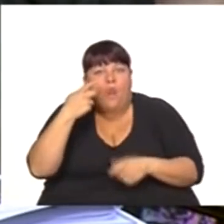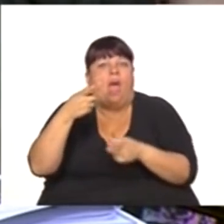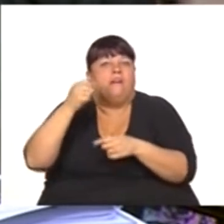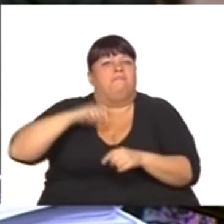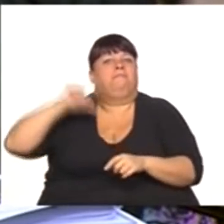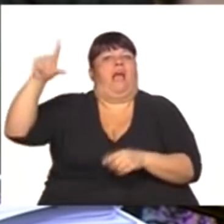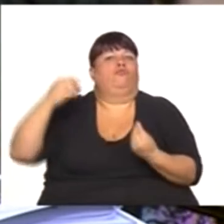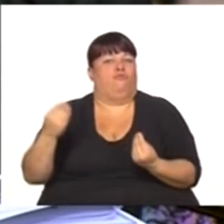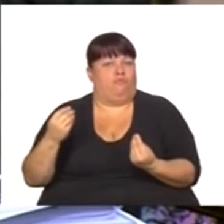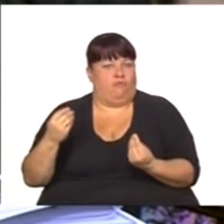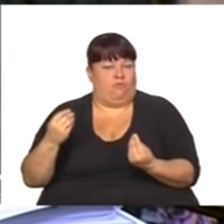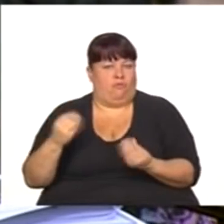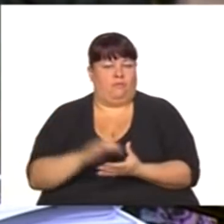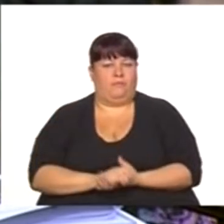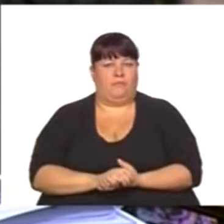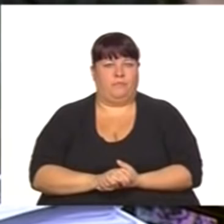ganen más?